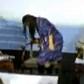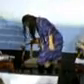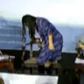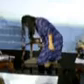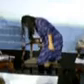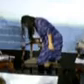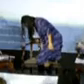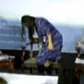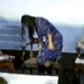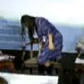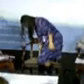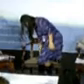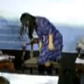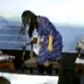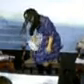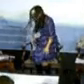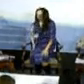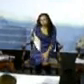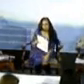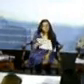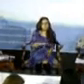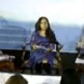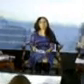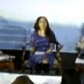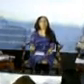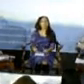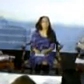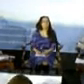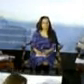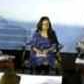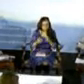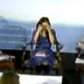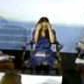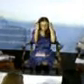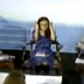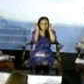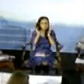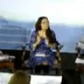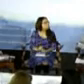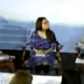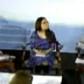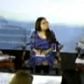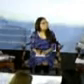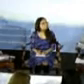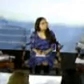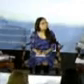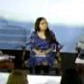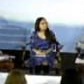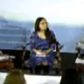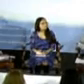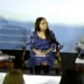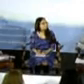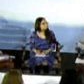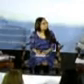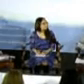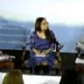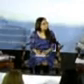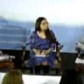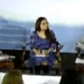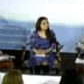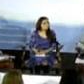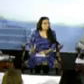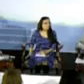decía la senadora, a mediano y a largo plazo. Finalmente se toma una agenda política y una agenda